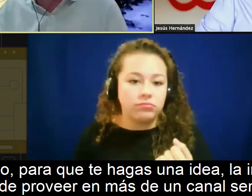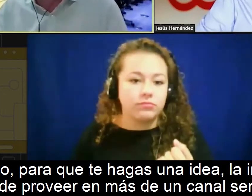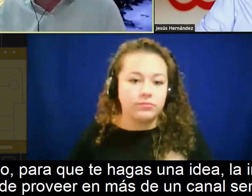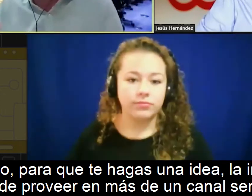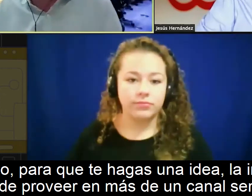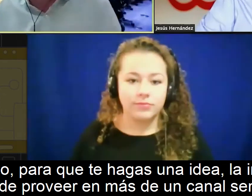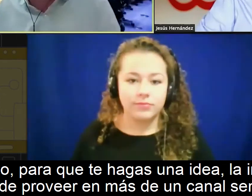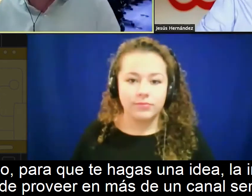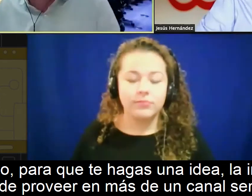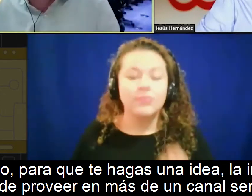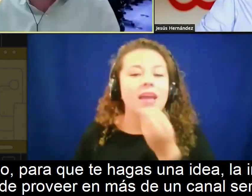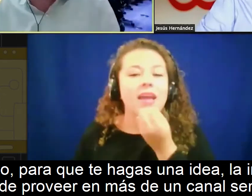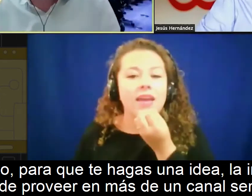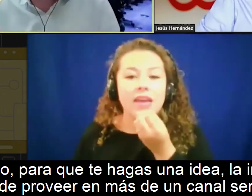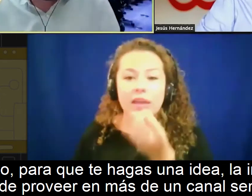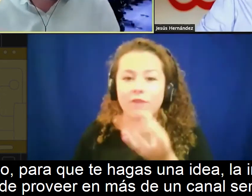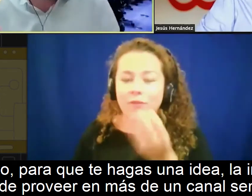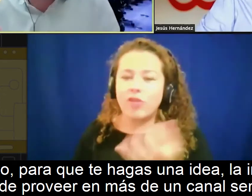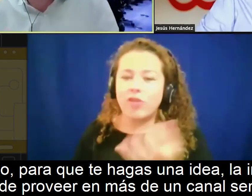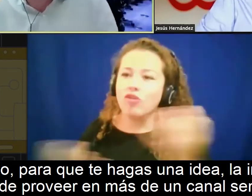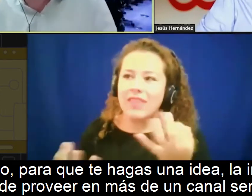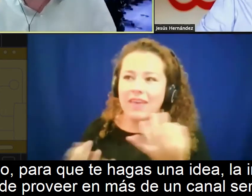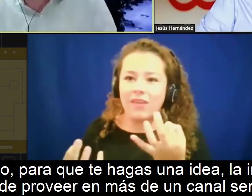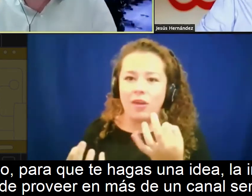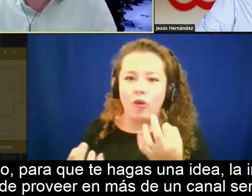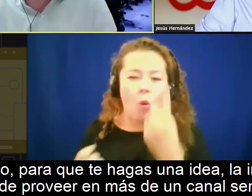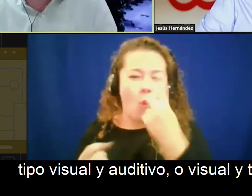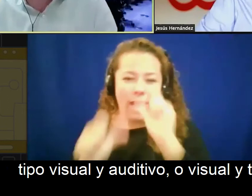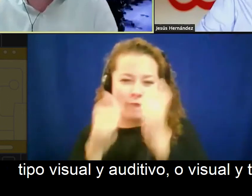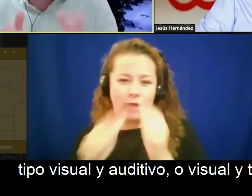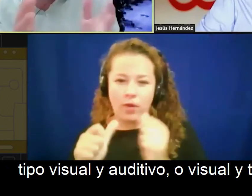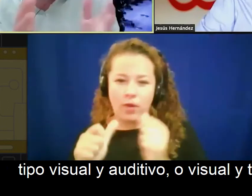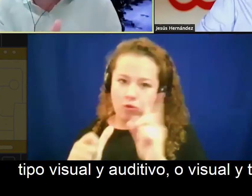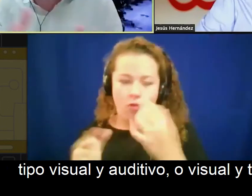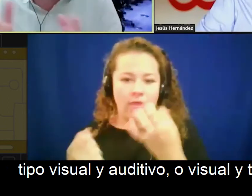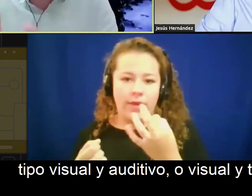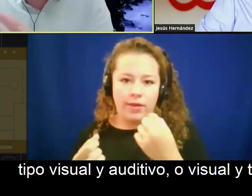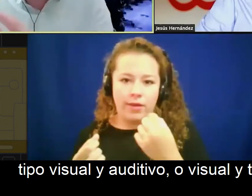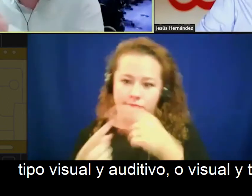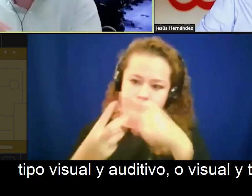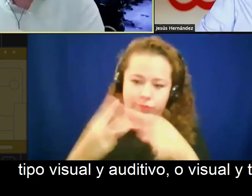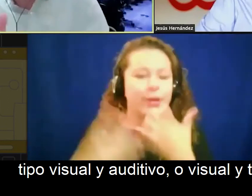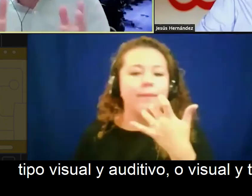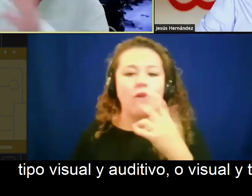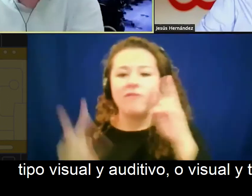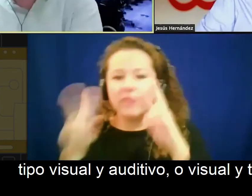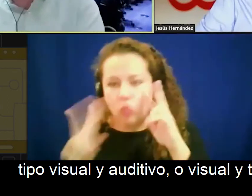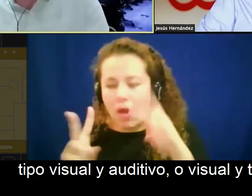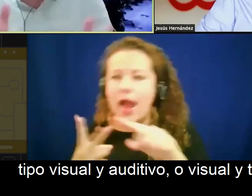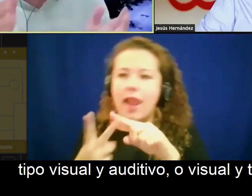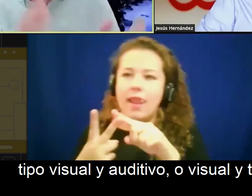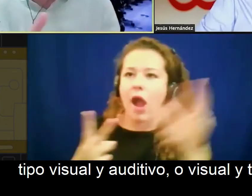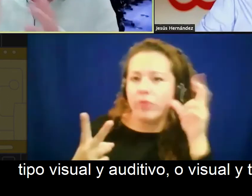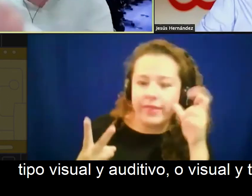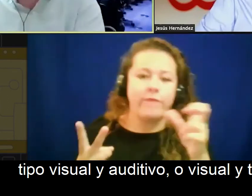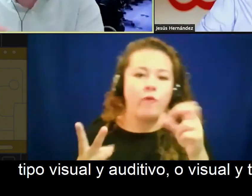la información en más de un canal sensorial, tipo pues visual y auditivo,